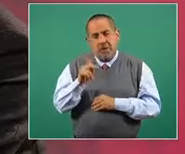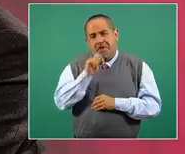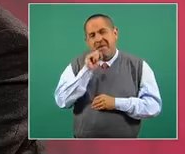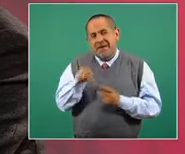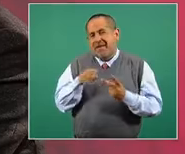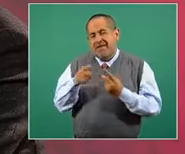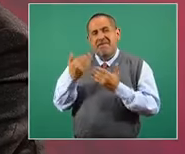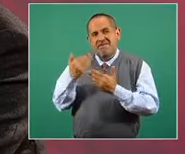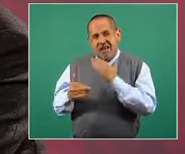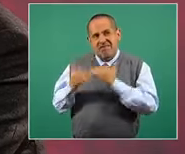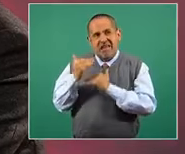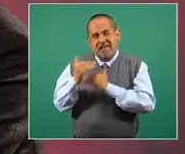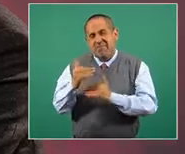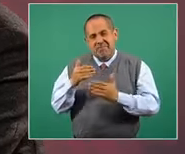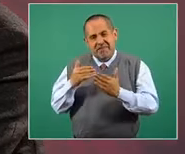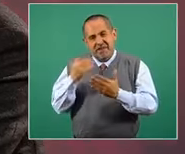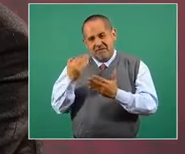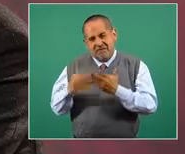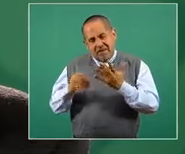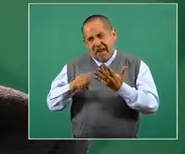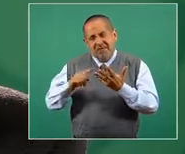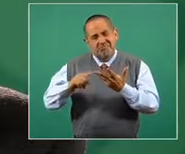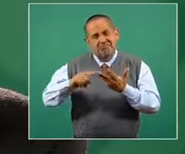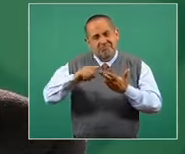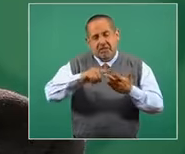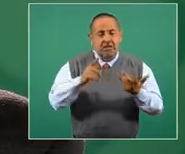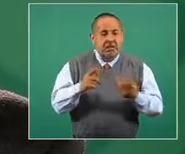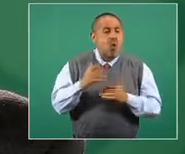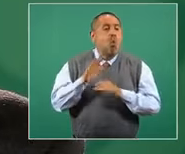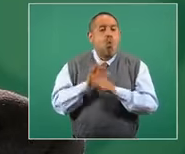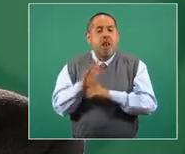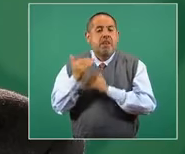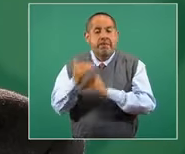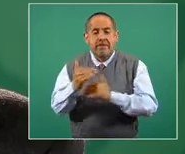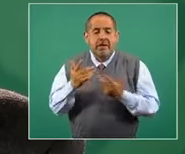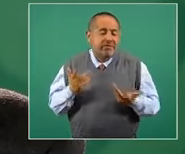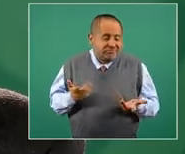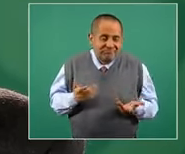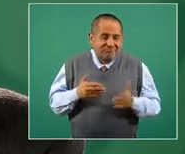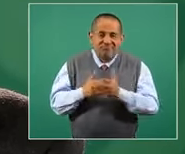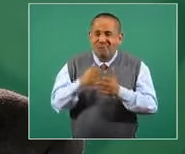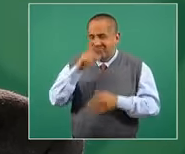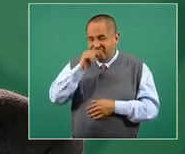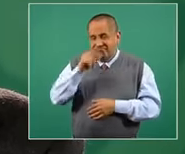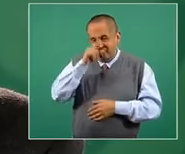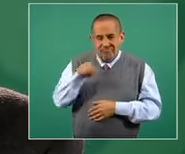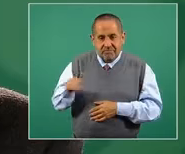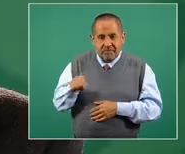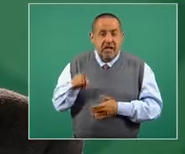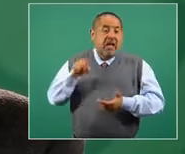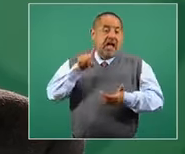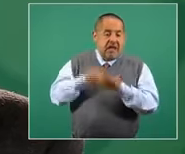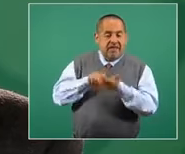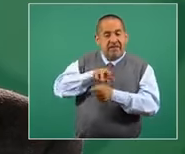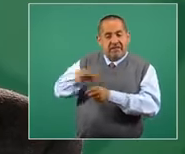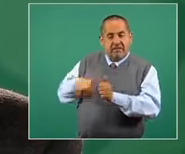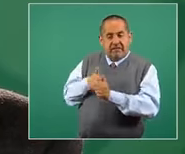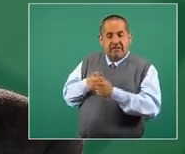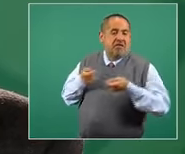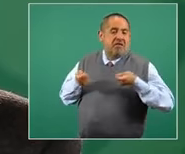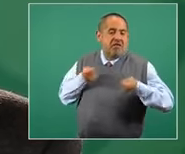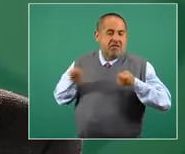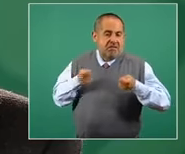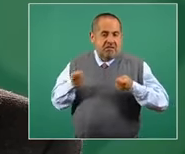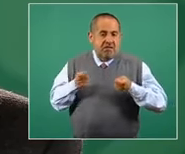grandes limitaciones. Y lo decimos sin ambages, entre sus limitaciones se encuentra que ha sido manejada de